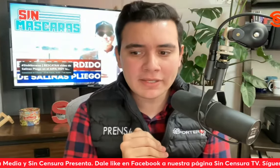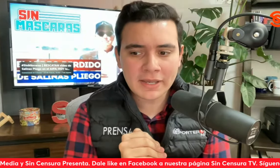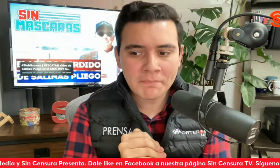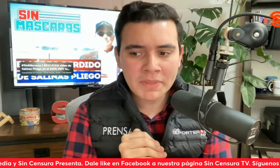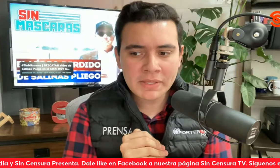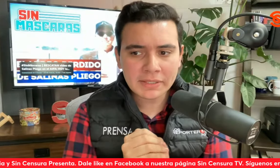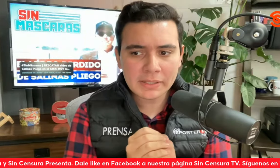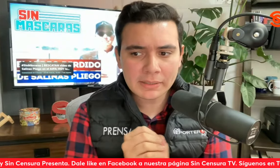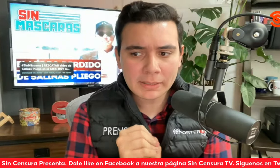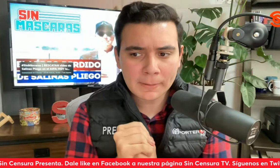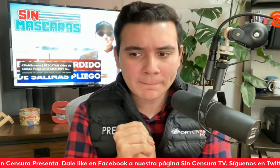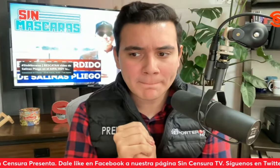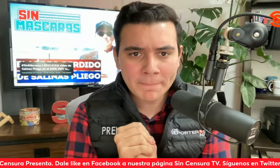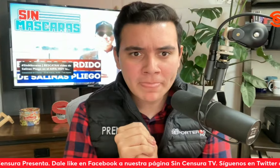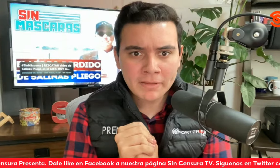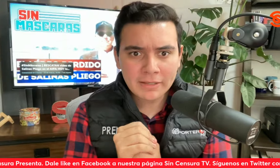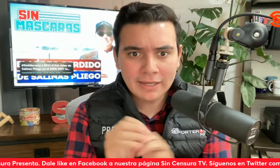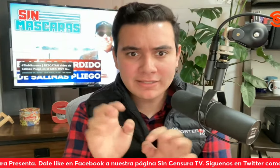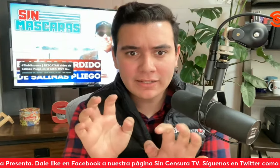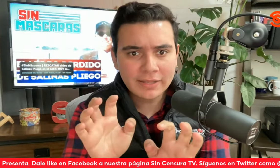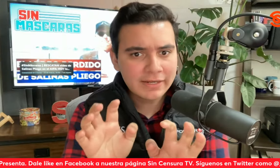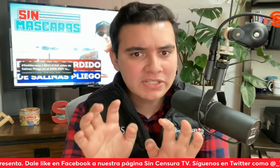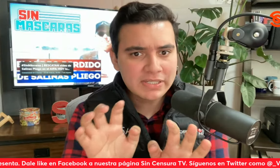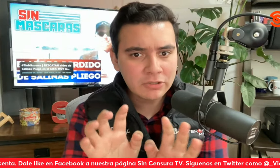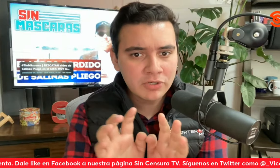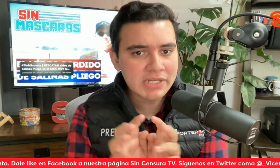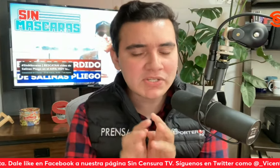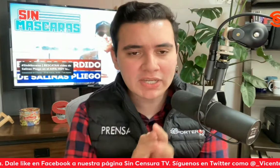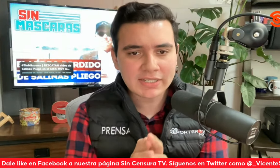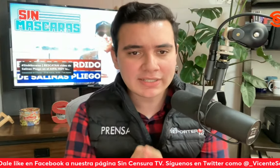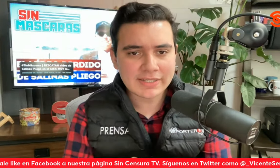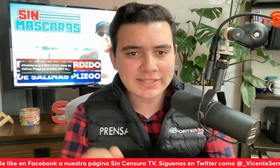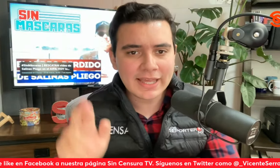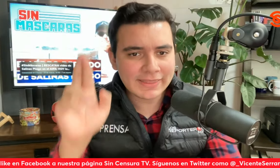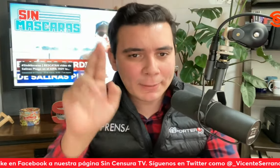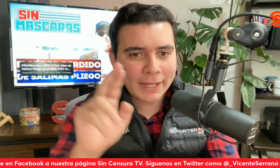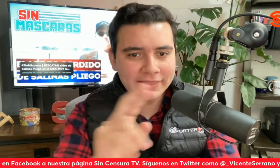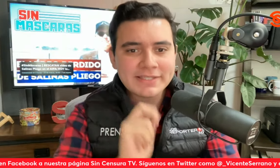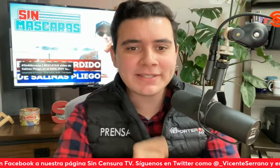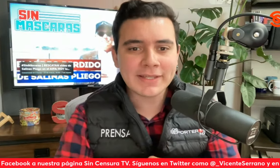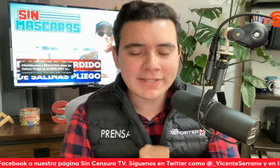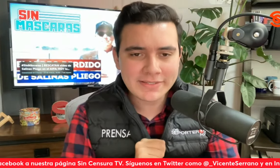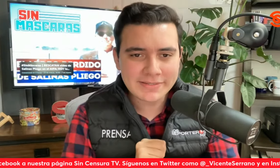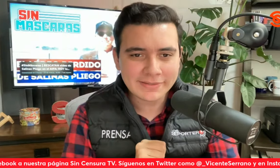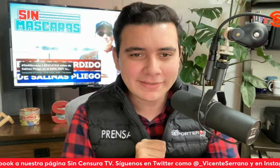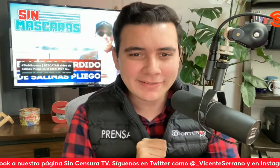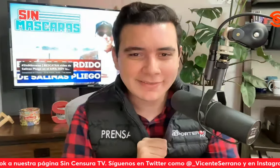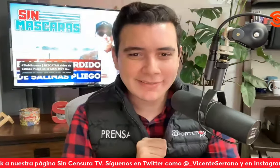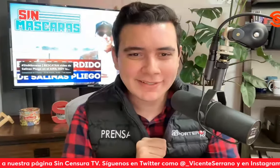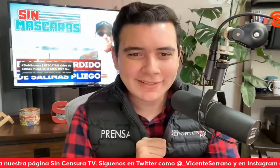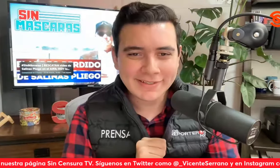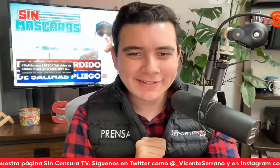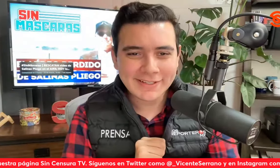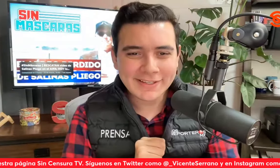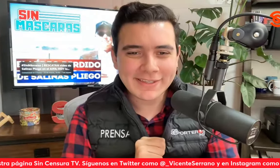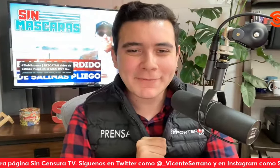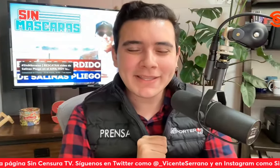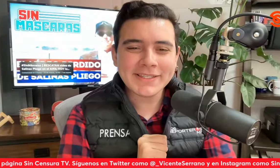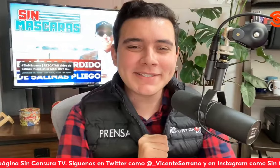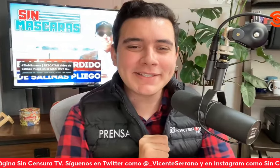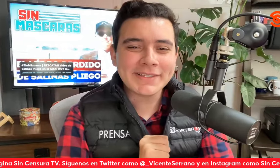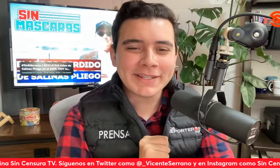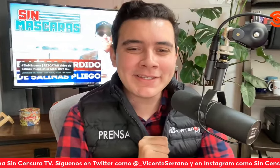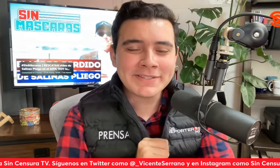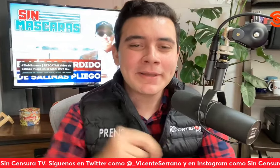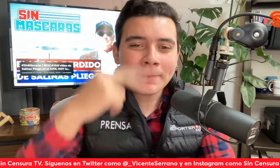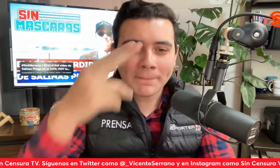media eh la derecha sacó un hashtag que decía debate sin Denise debate